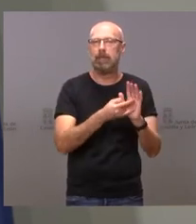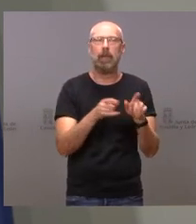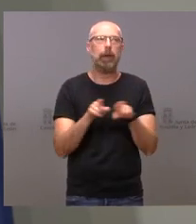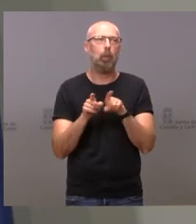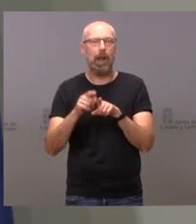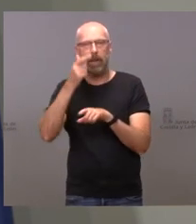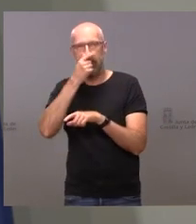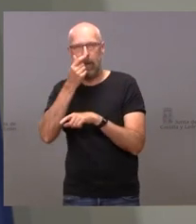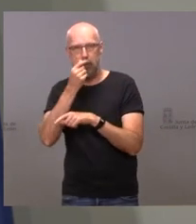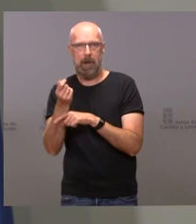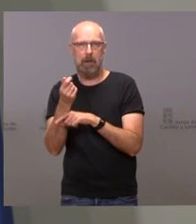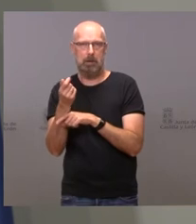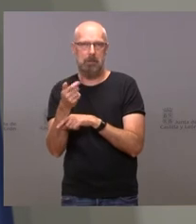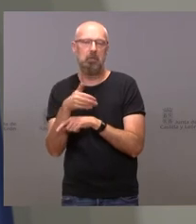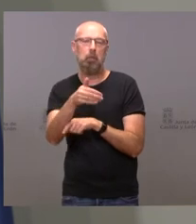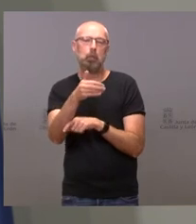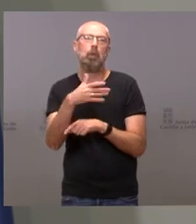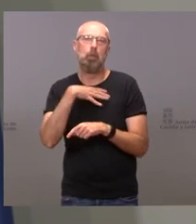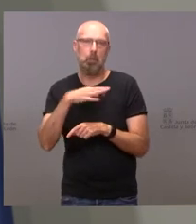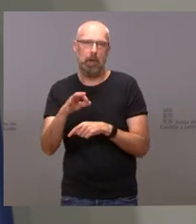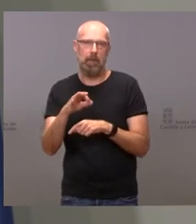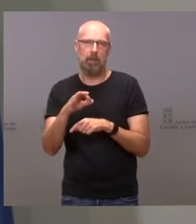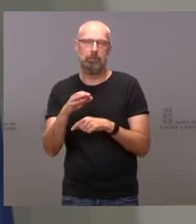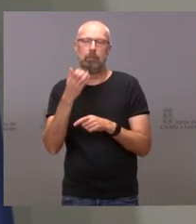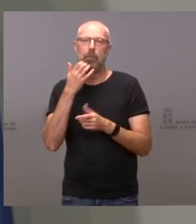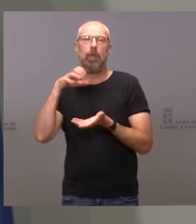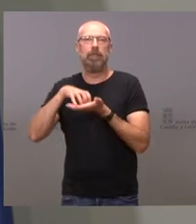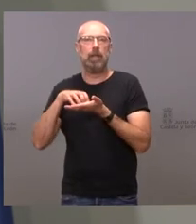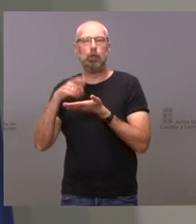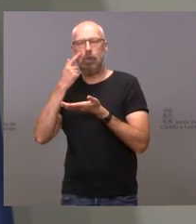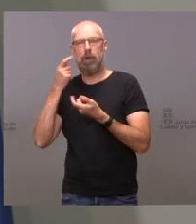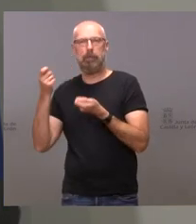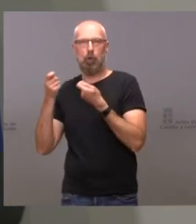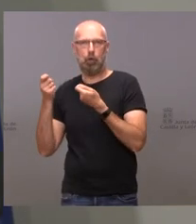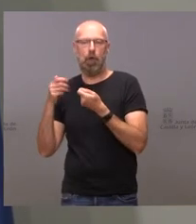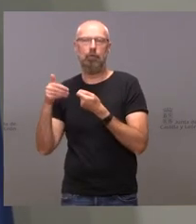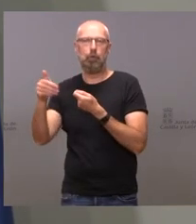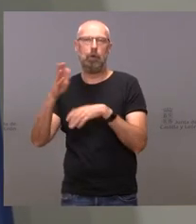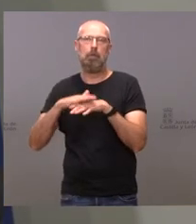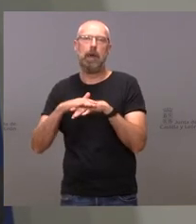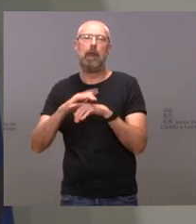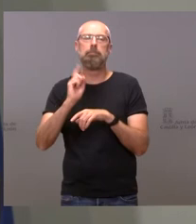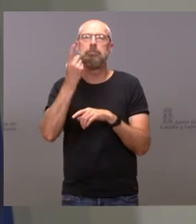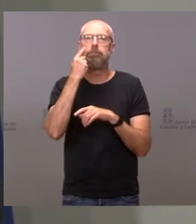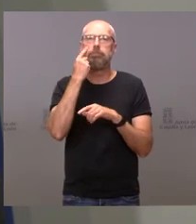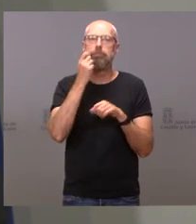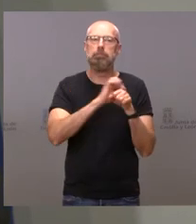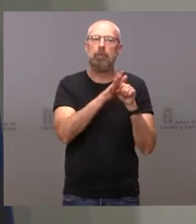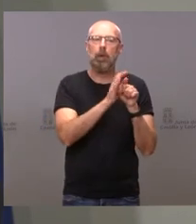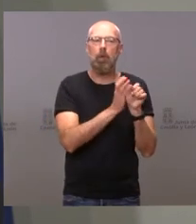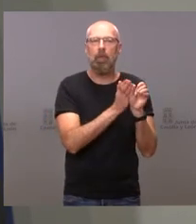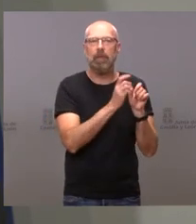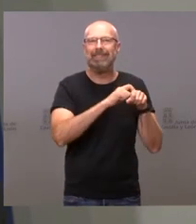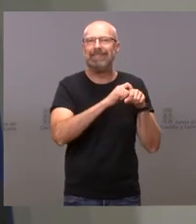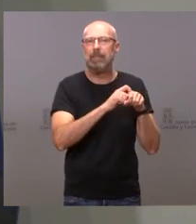de vigilancia a nivel mundial, de centros de vigilancia y de detección de variantes que pudieran